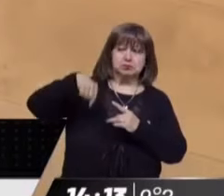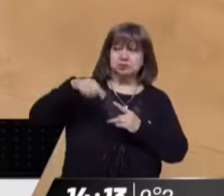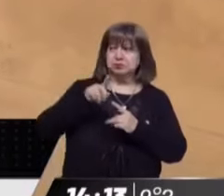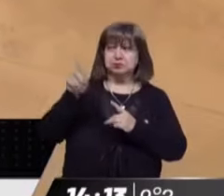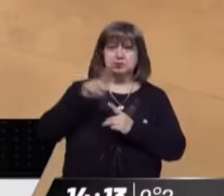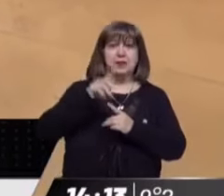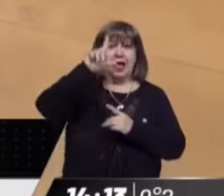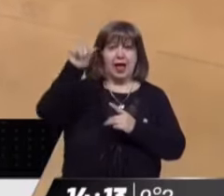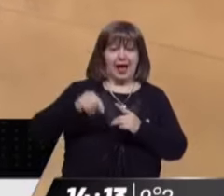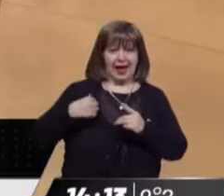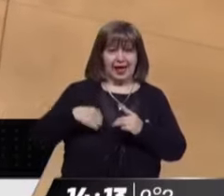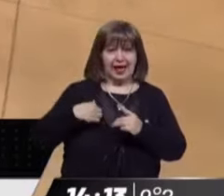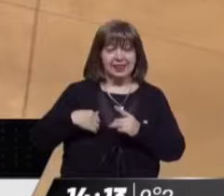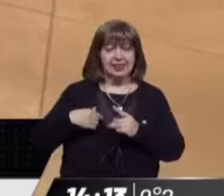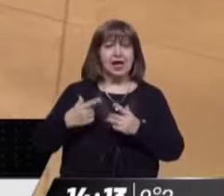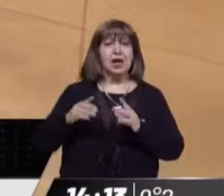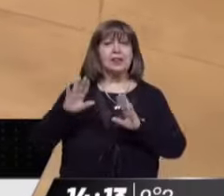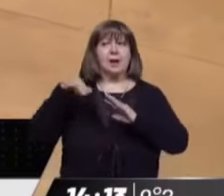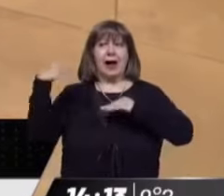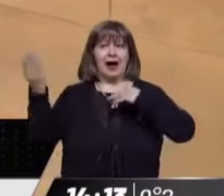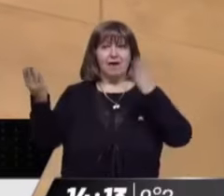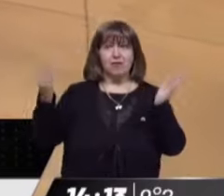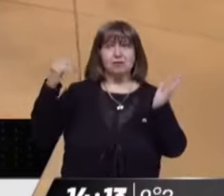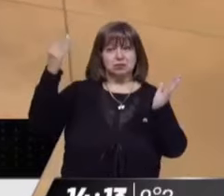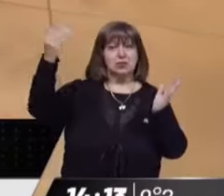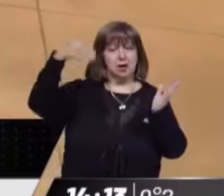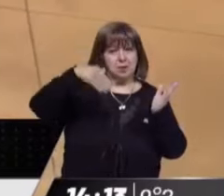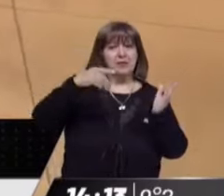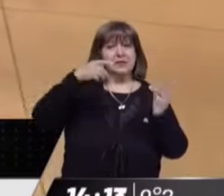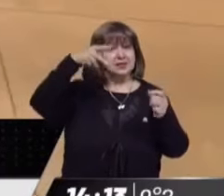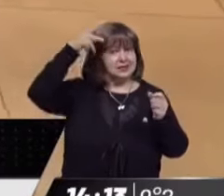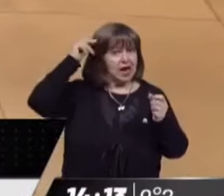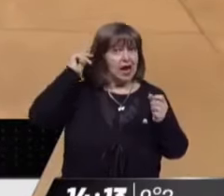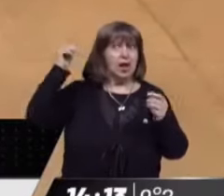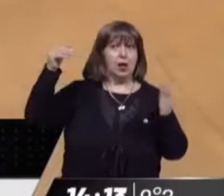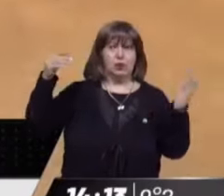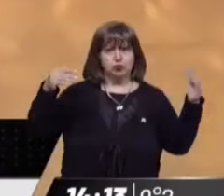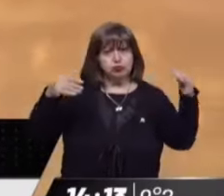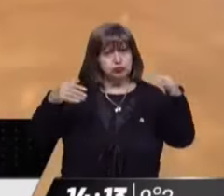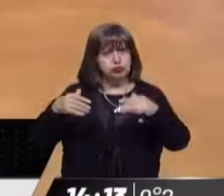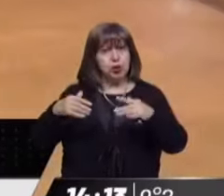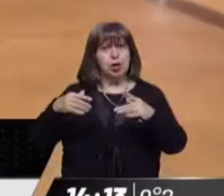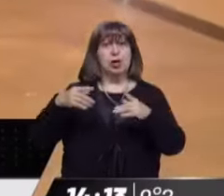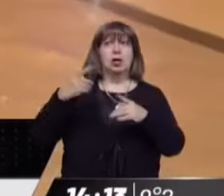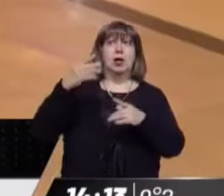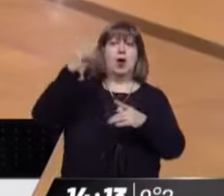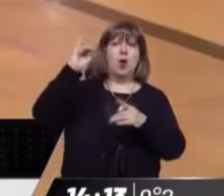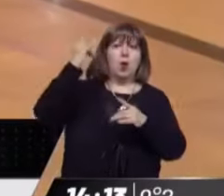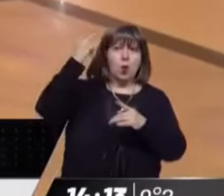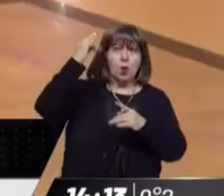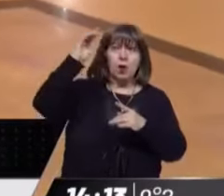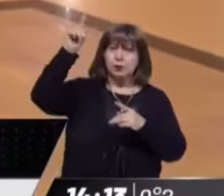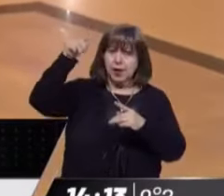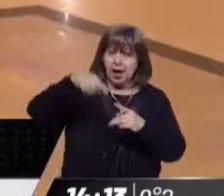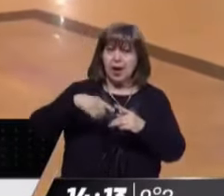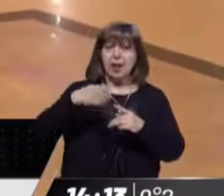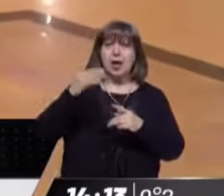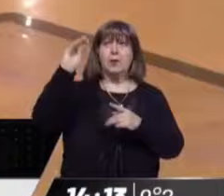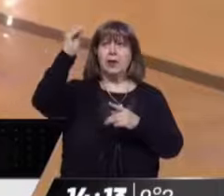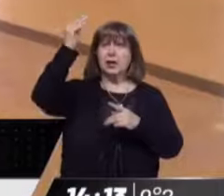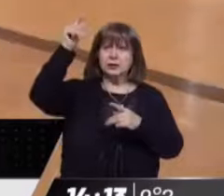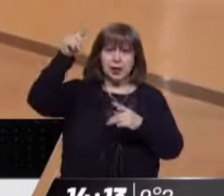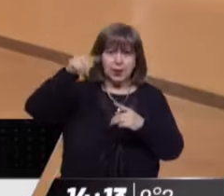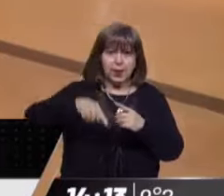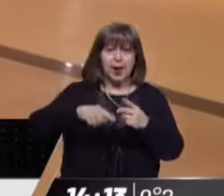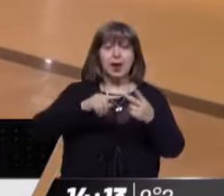y oeste, como así también de países limítrofes. Chile, mucha gente de Chile, mucha gente de Uruguay, gente de Brasil